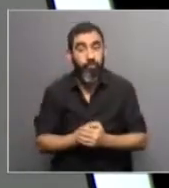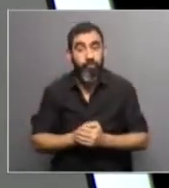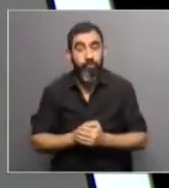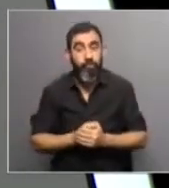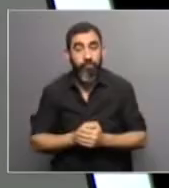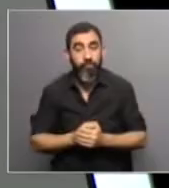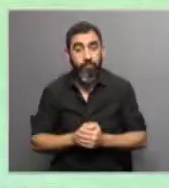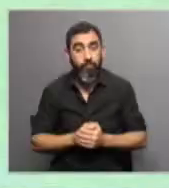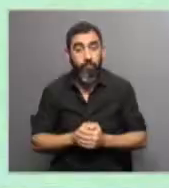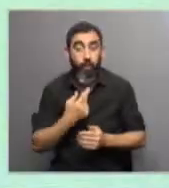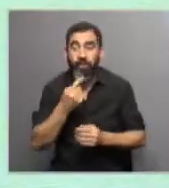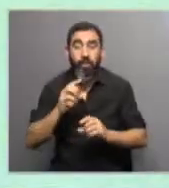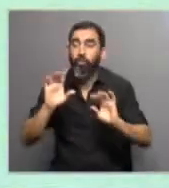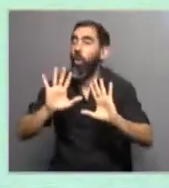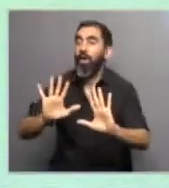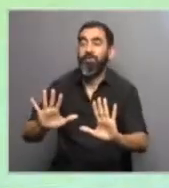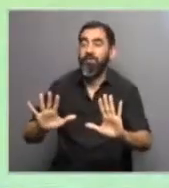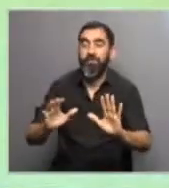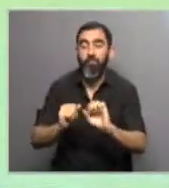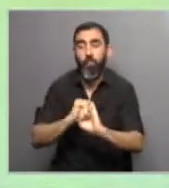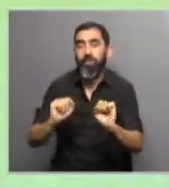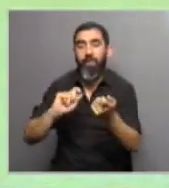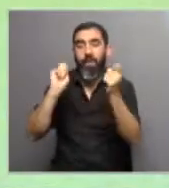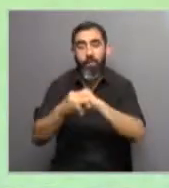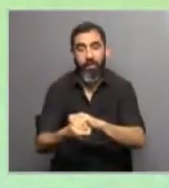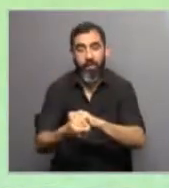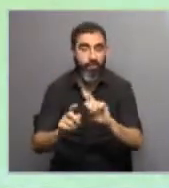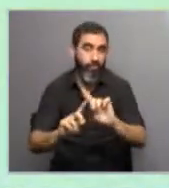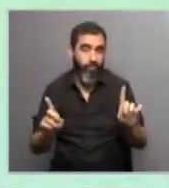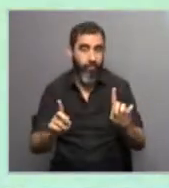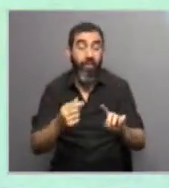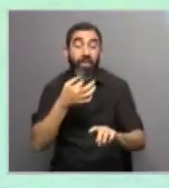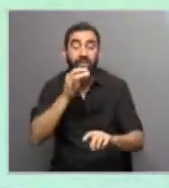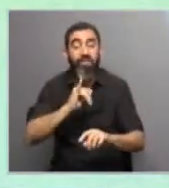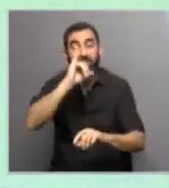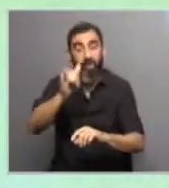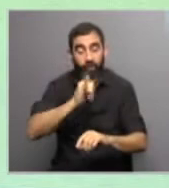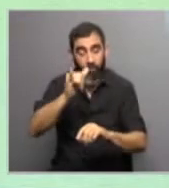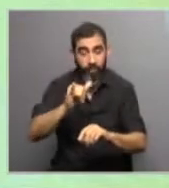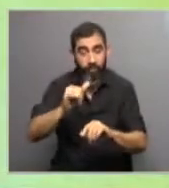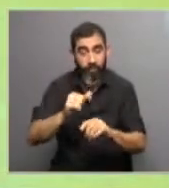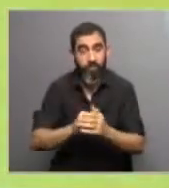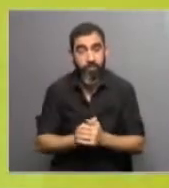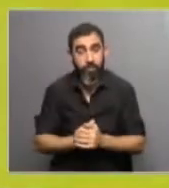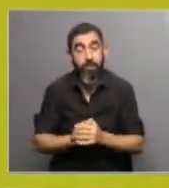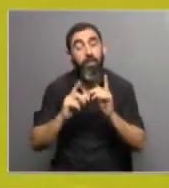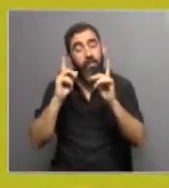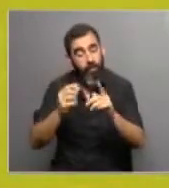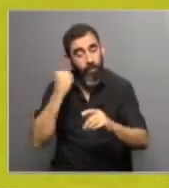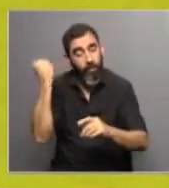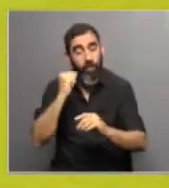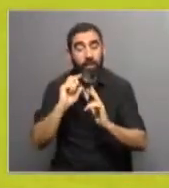decir esto es así y no hay otra manera de verlo. Claro, lo que dice el informe, y de vuelta, una cosa que también es importante de